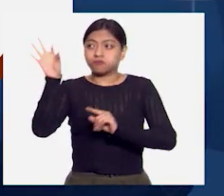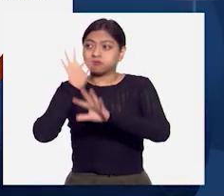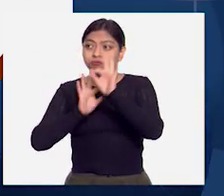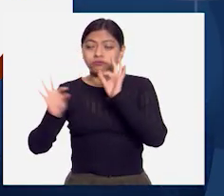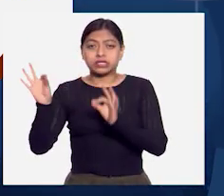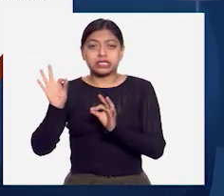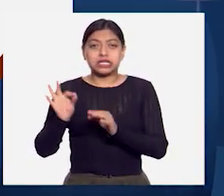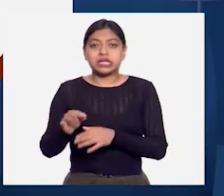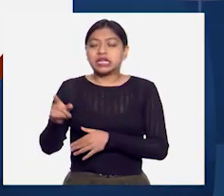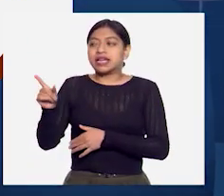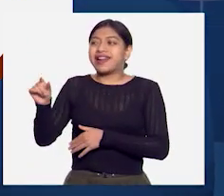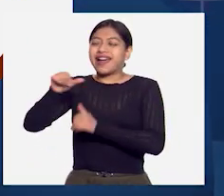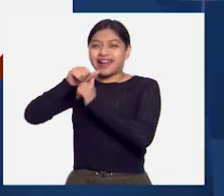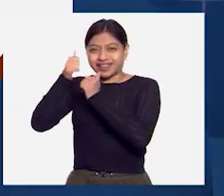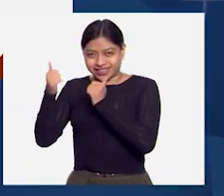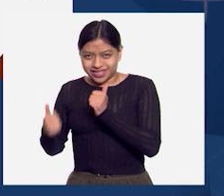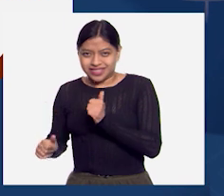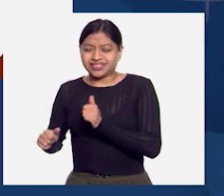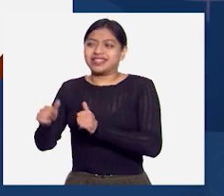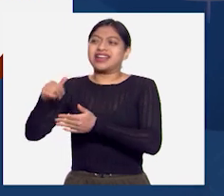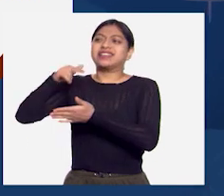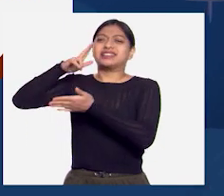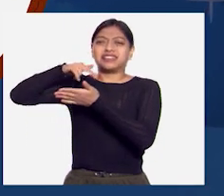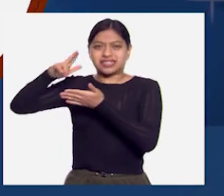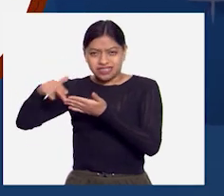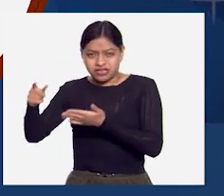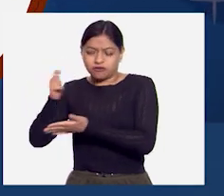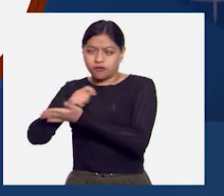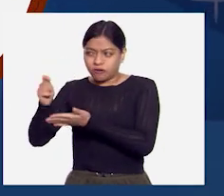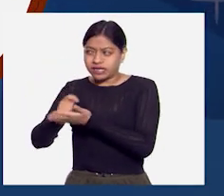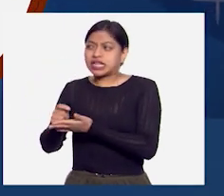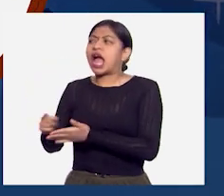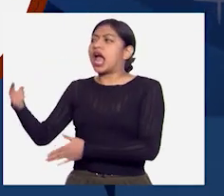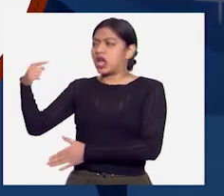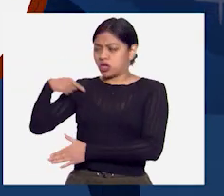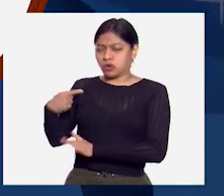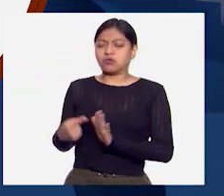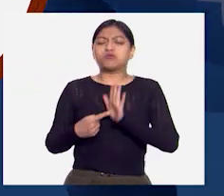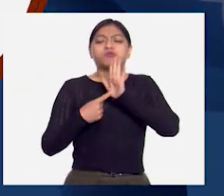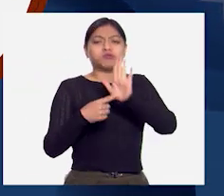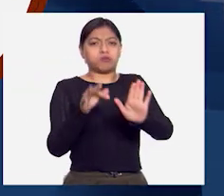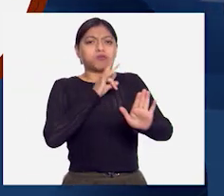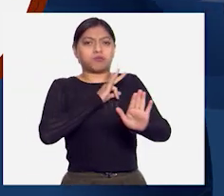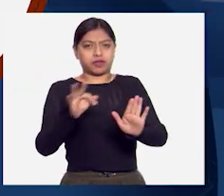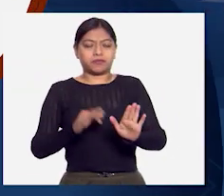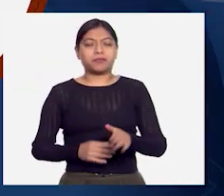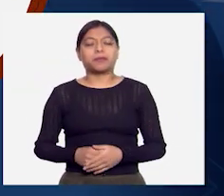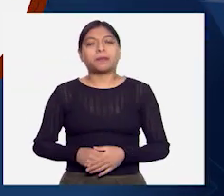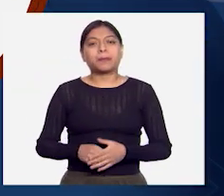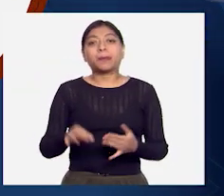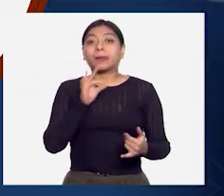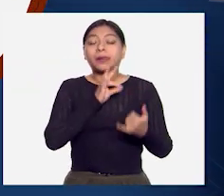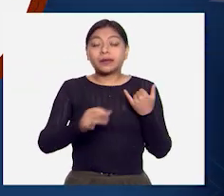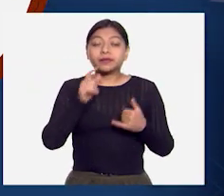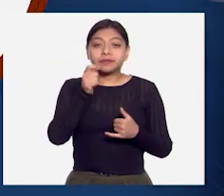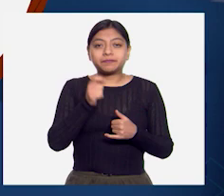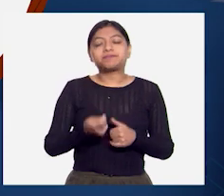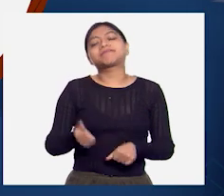escritores, artistas, compañías teatrales, etc. Y la quinta y última, actor o actriz de